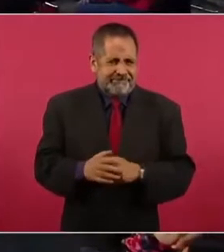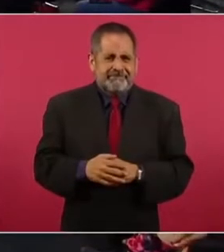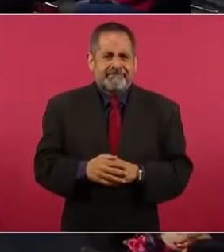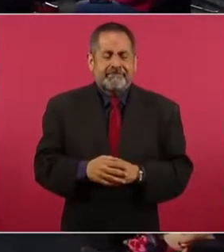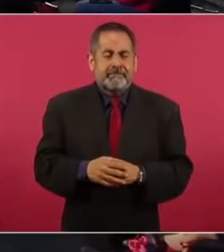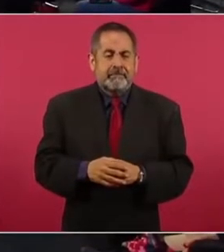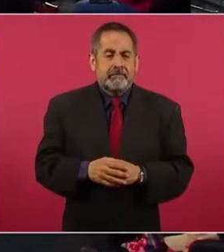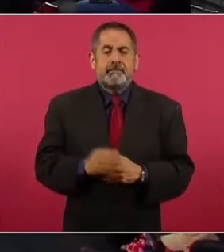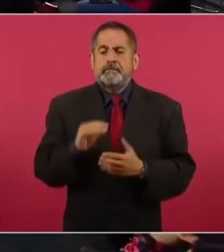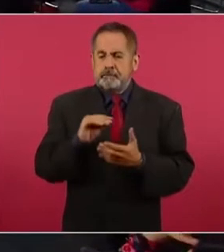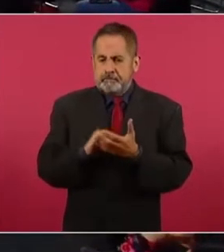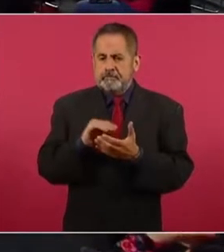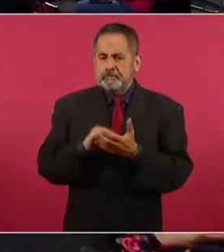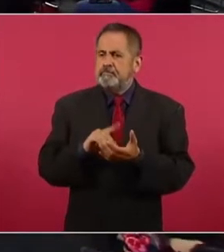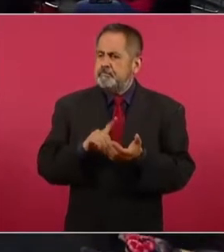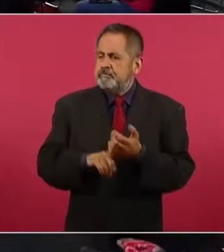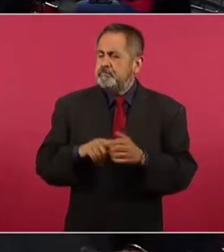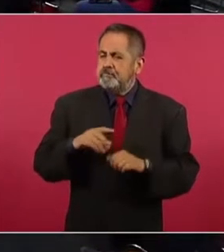existe